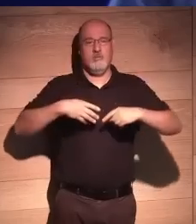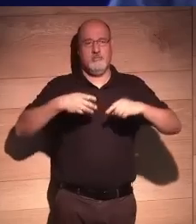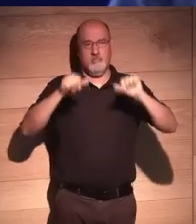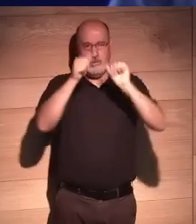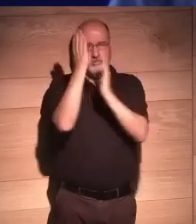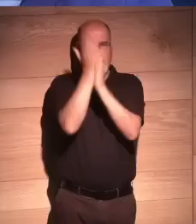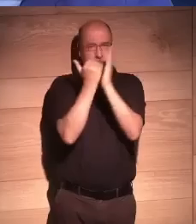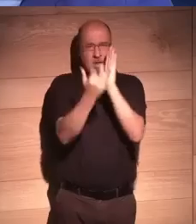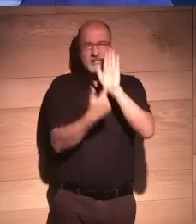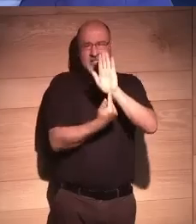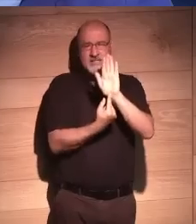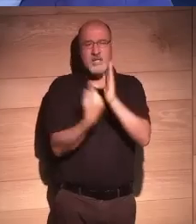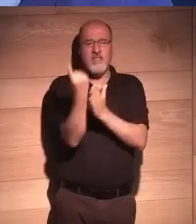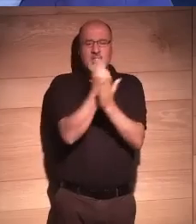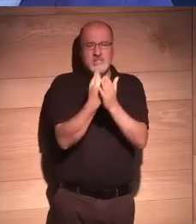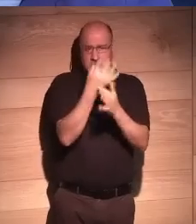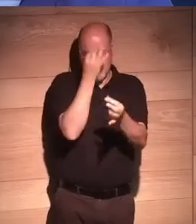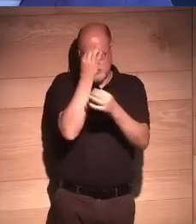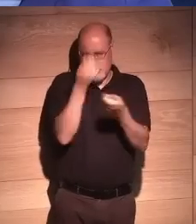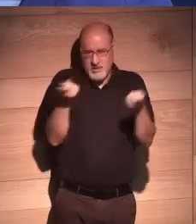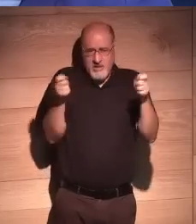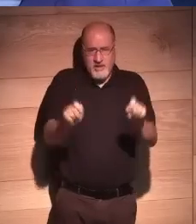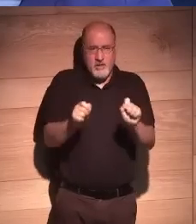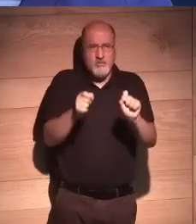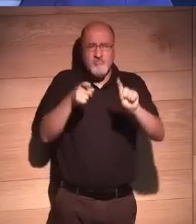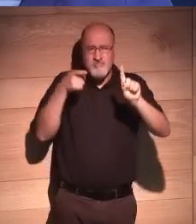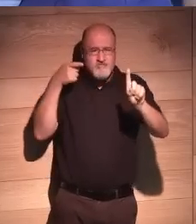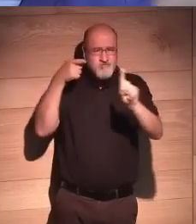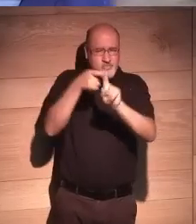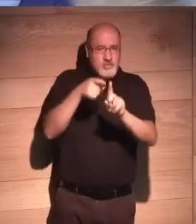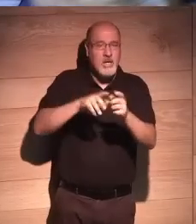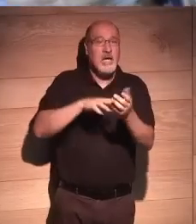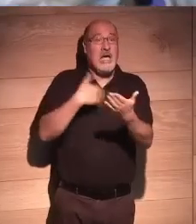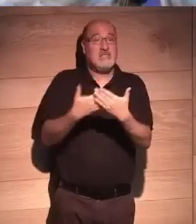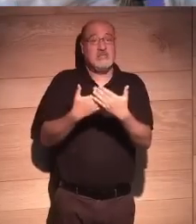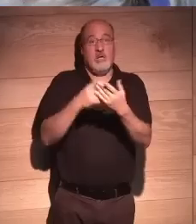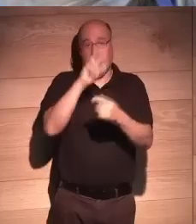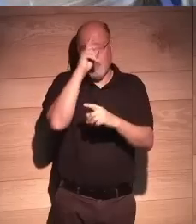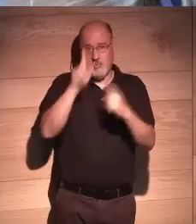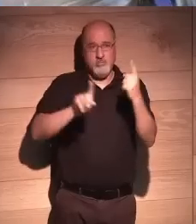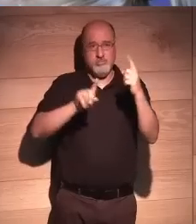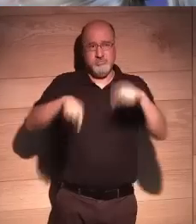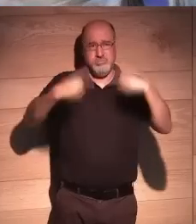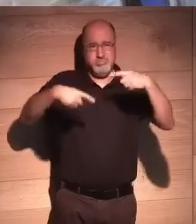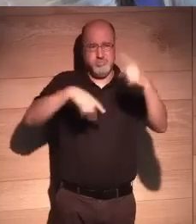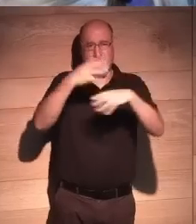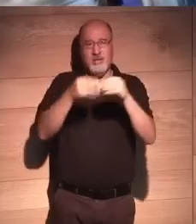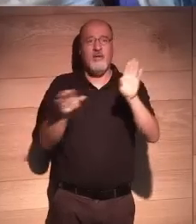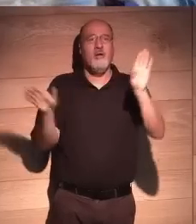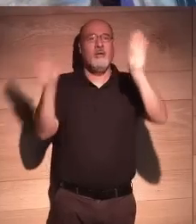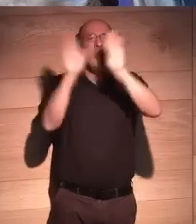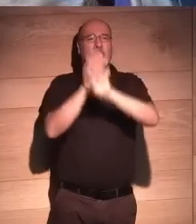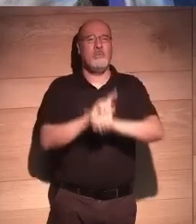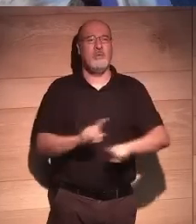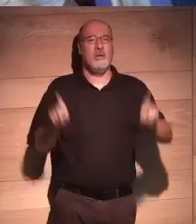directrices, va a estar muy diseñado todo lo que va a ocurrir, los conflictos y todo eso, y nos lo van a disfrazar, era mi